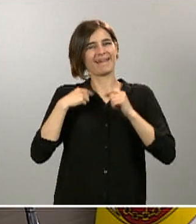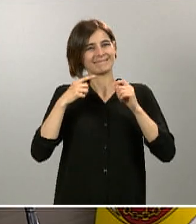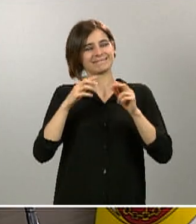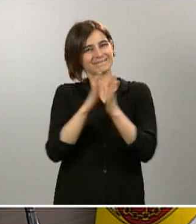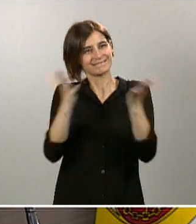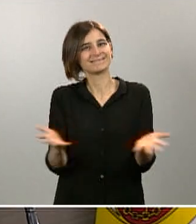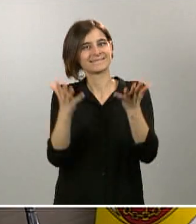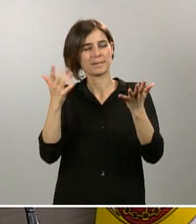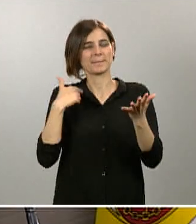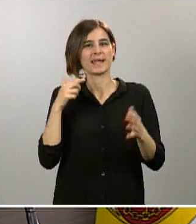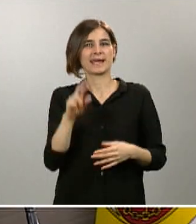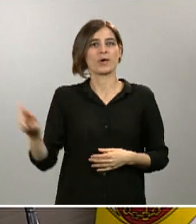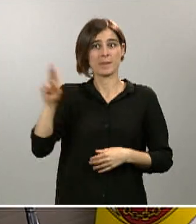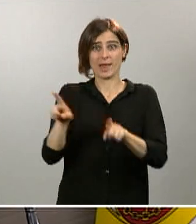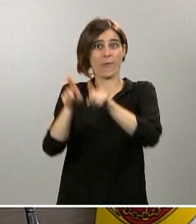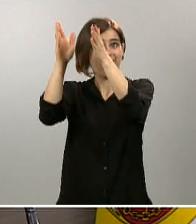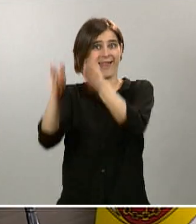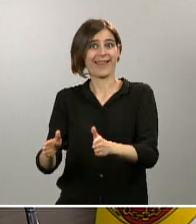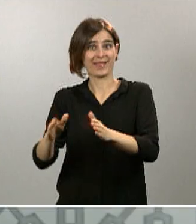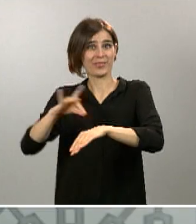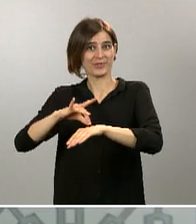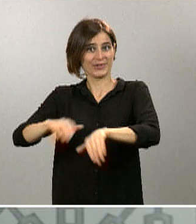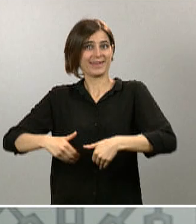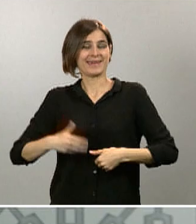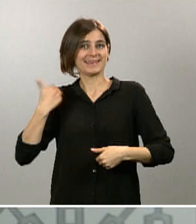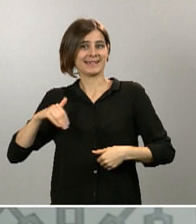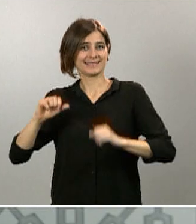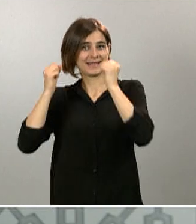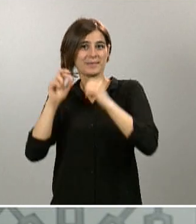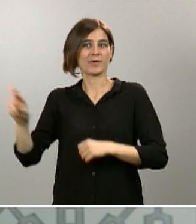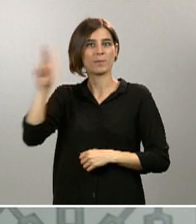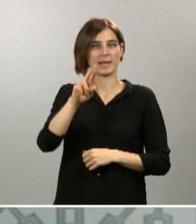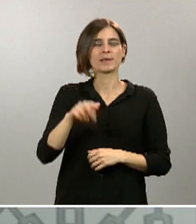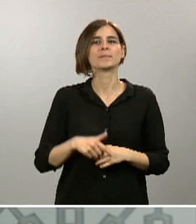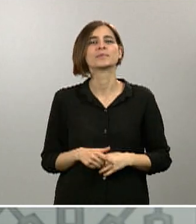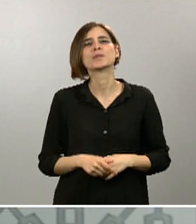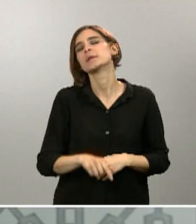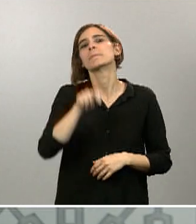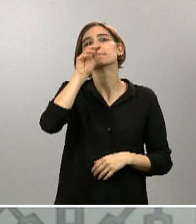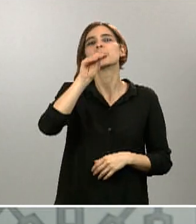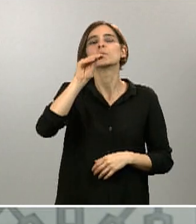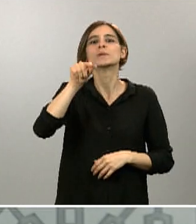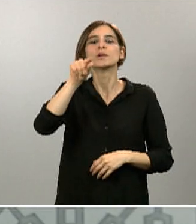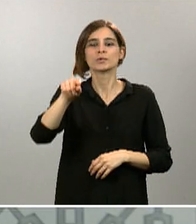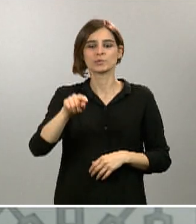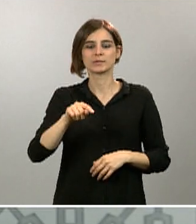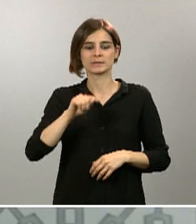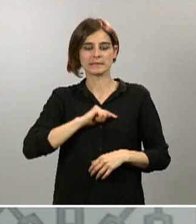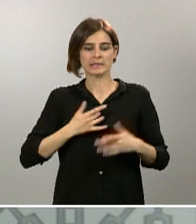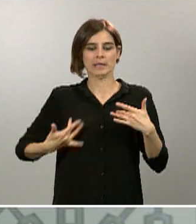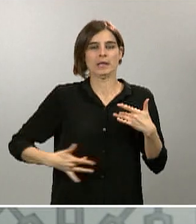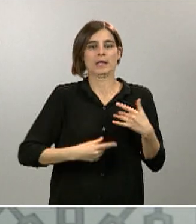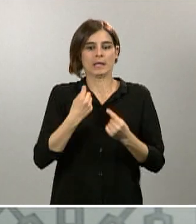Simón le pregunta el Huffington Post si podría contarnos cómo ha sido pasar el coronavirus, qué medidas ha tomado, cómo ha sido el tratamiento,